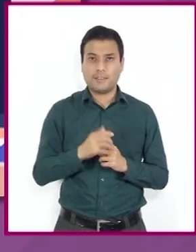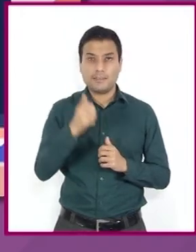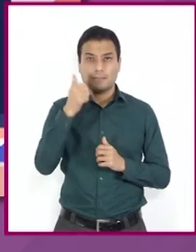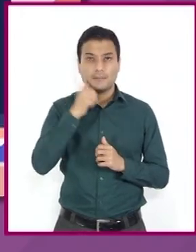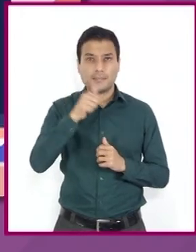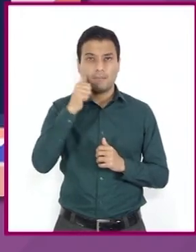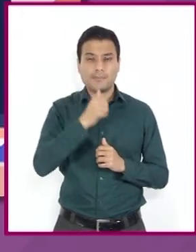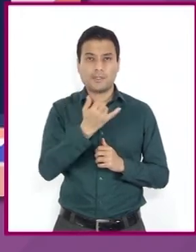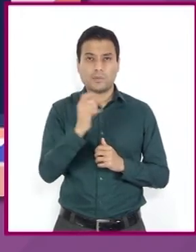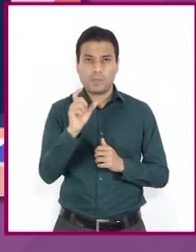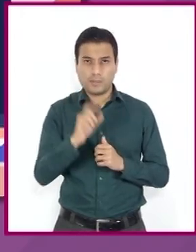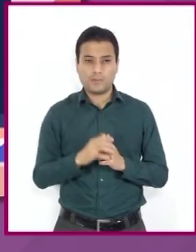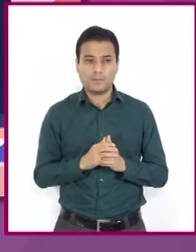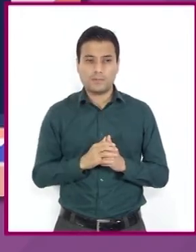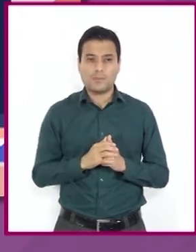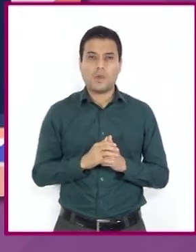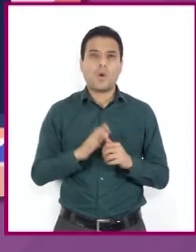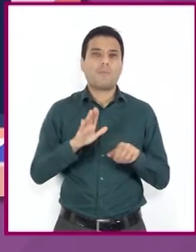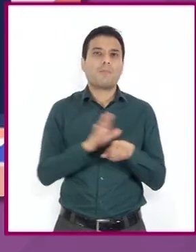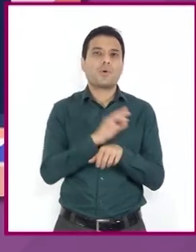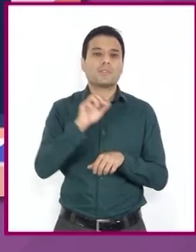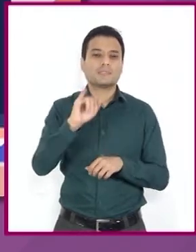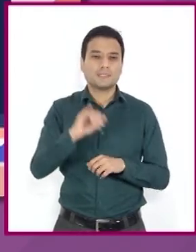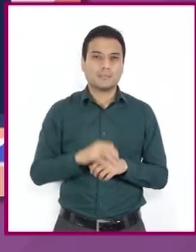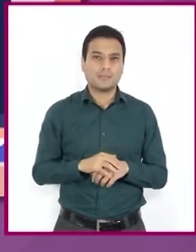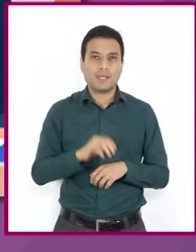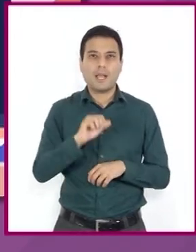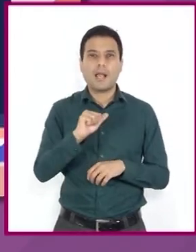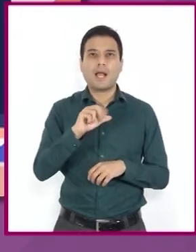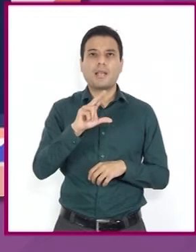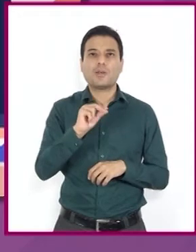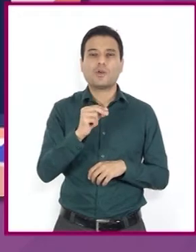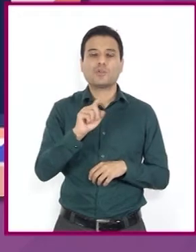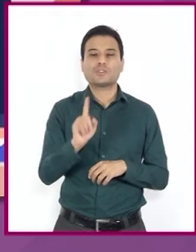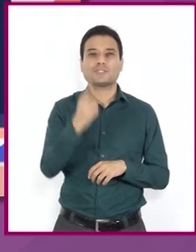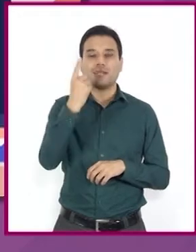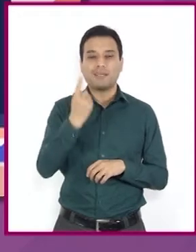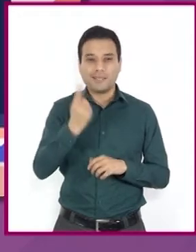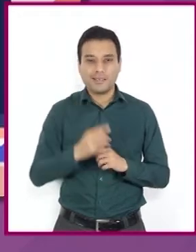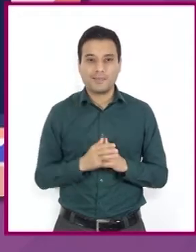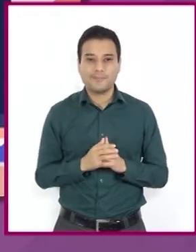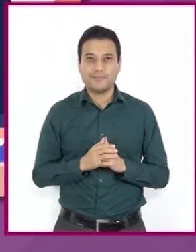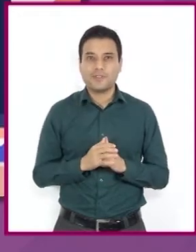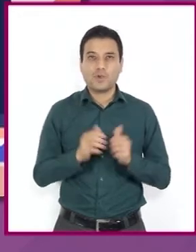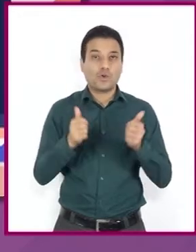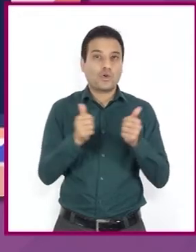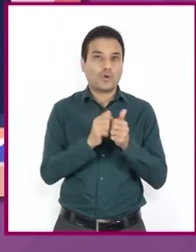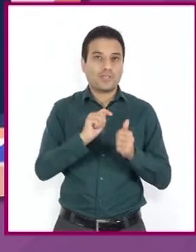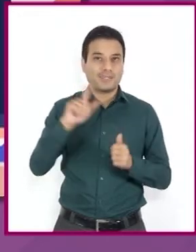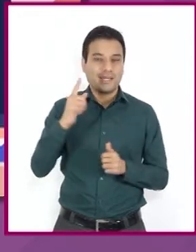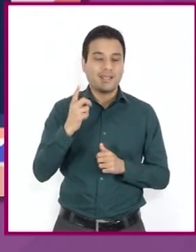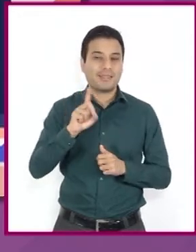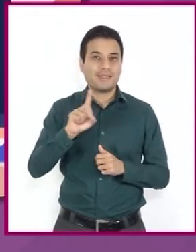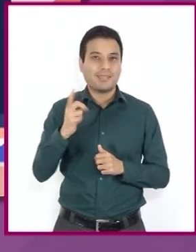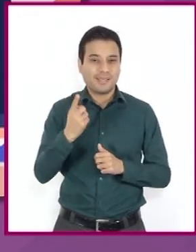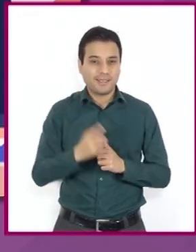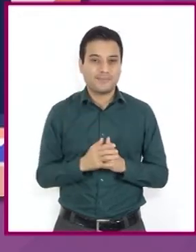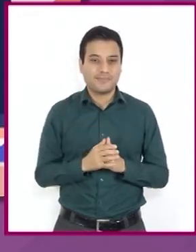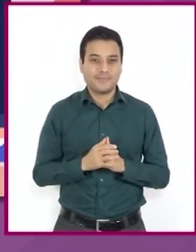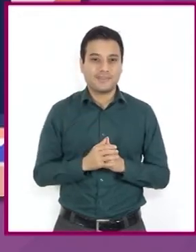cuando, por sí, a no ser que, con tal de que, en caso de